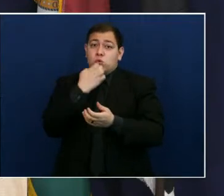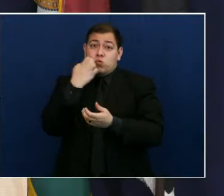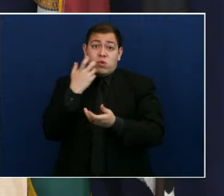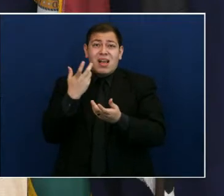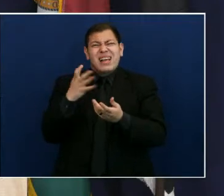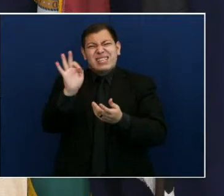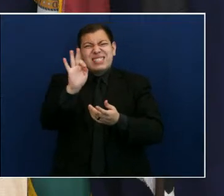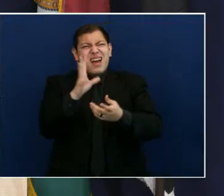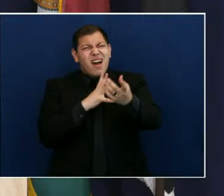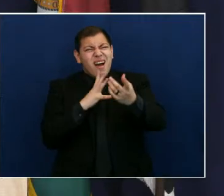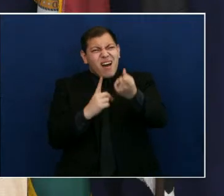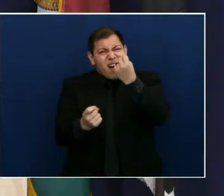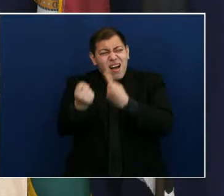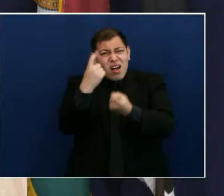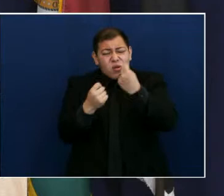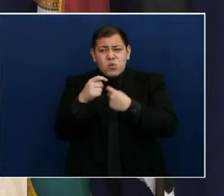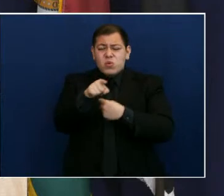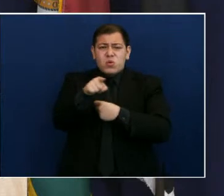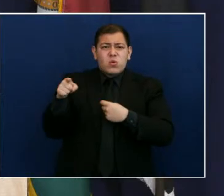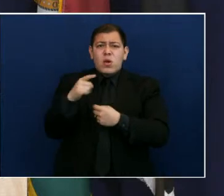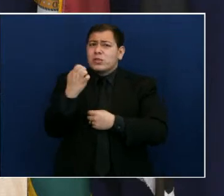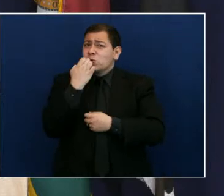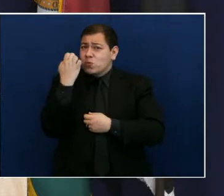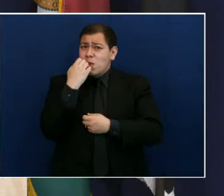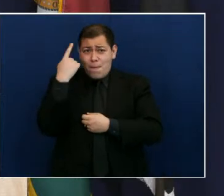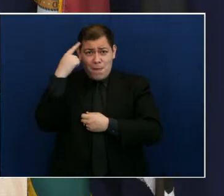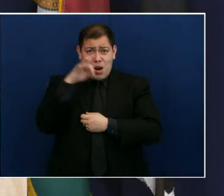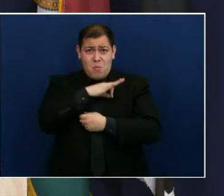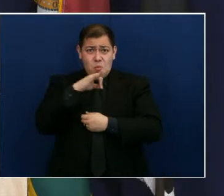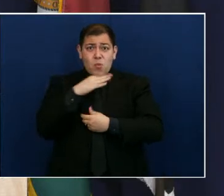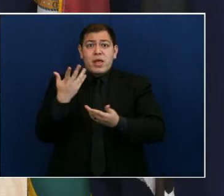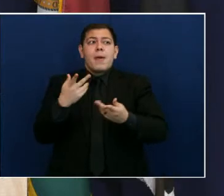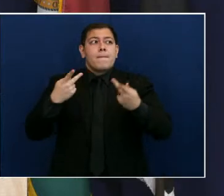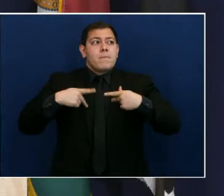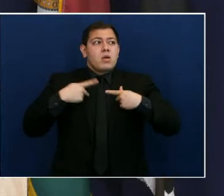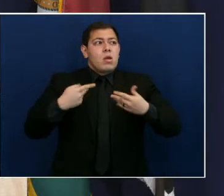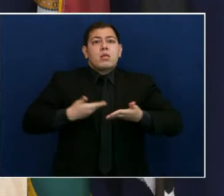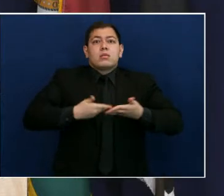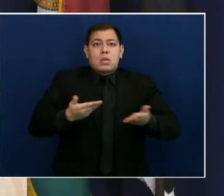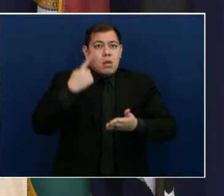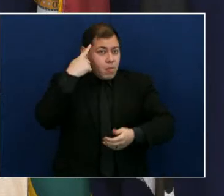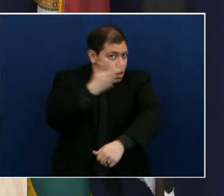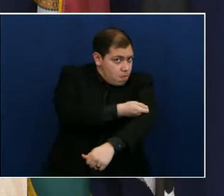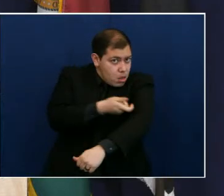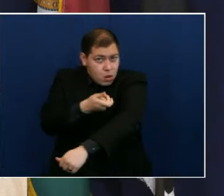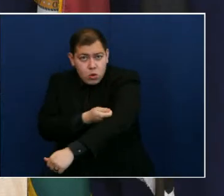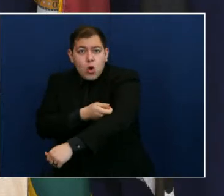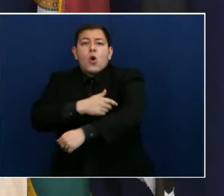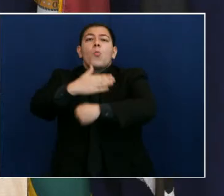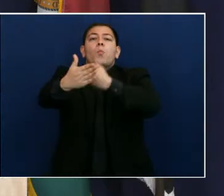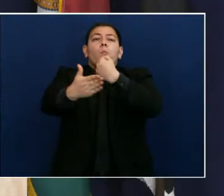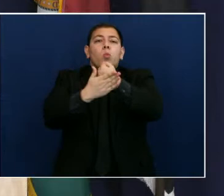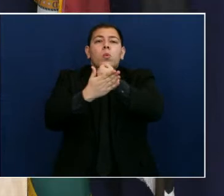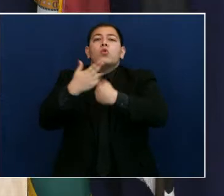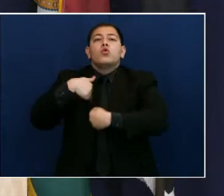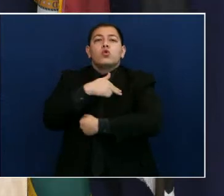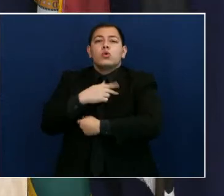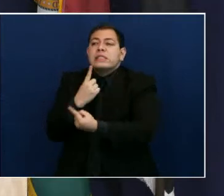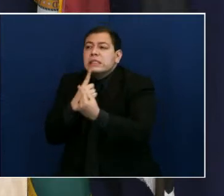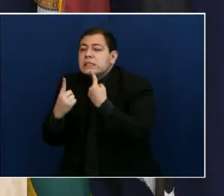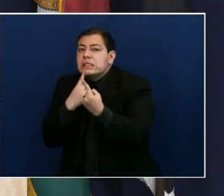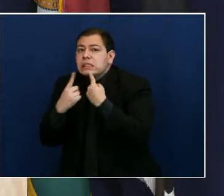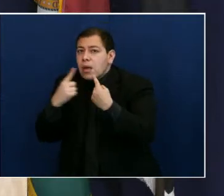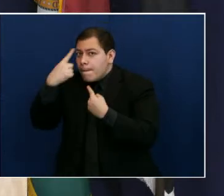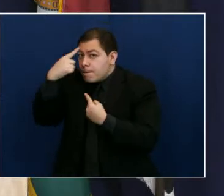de poder tener acceso a la vacuna, vamos a tener proyectos con las escuelas en particular para que puedan tener el acceso a